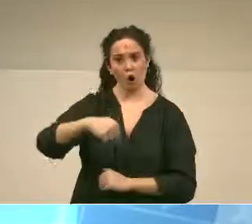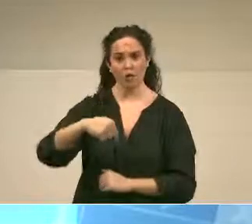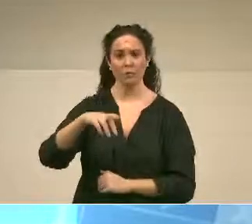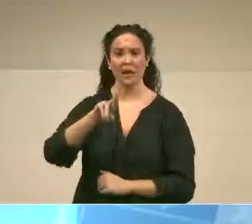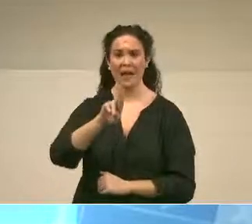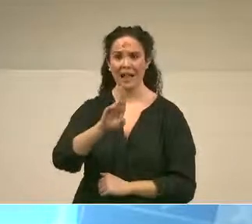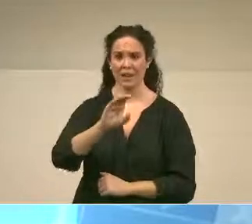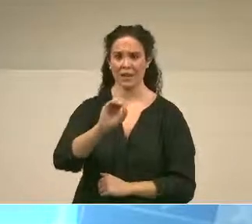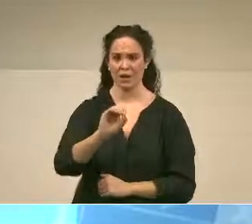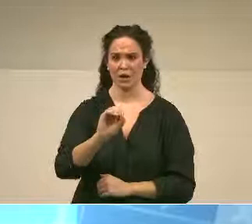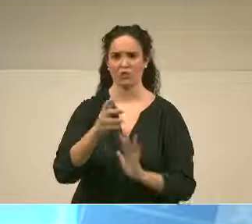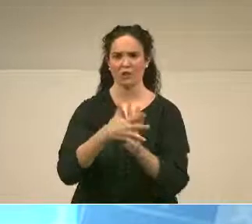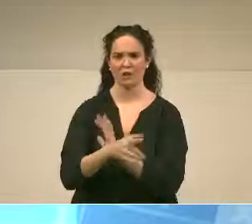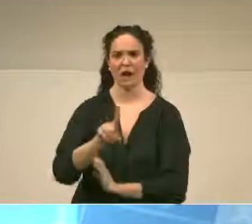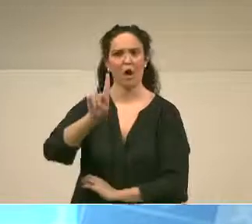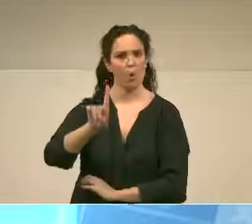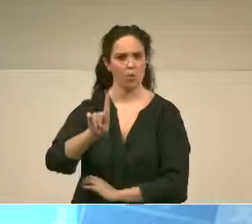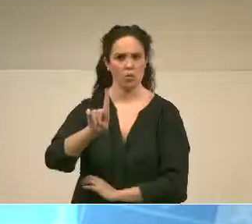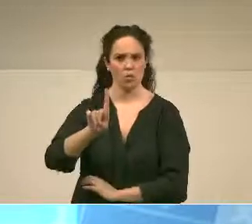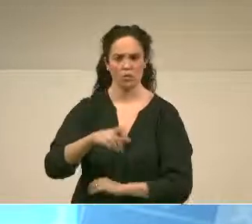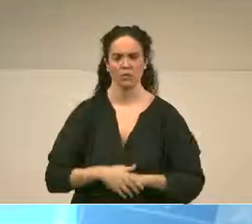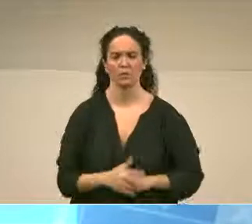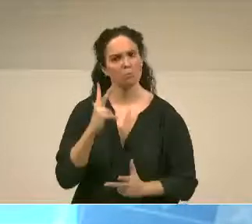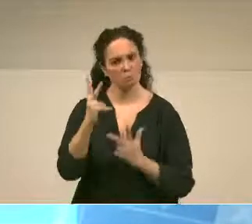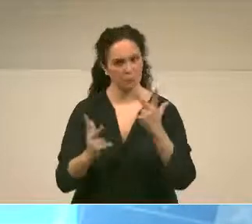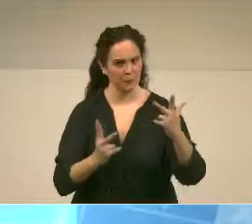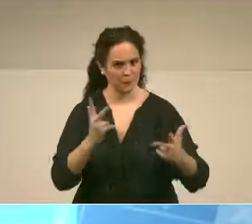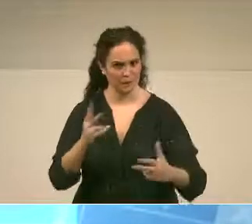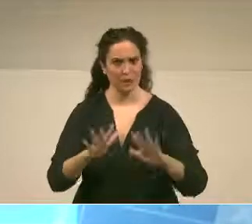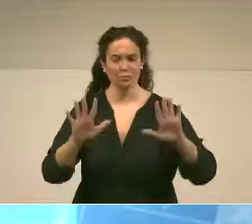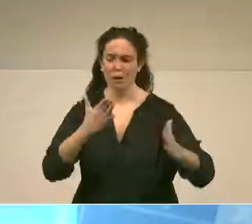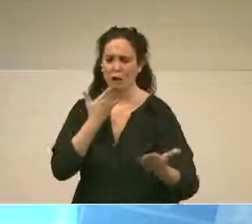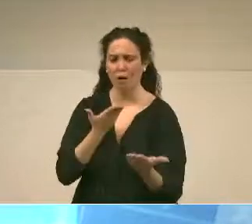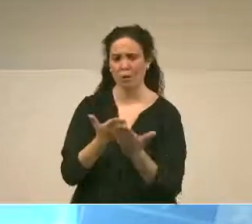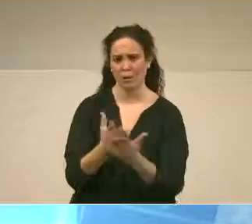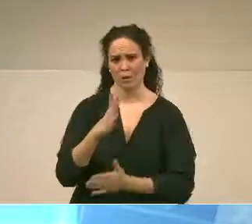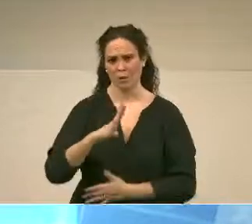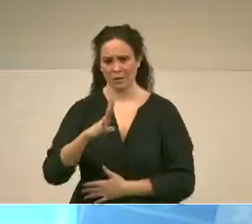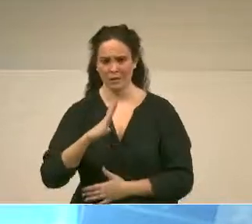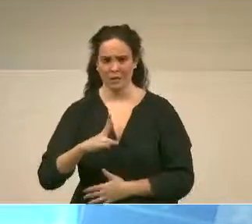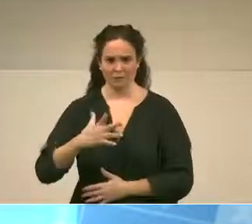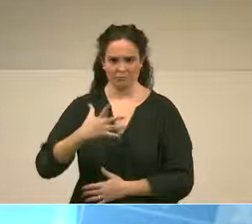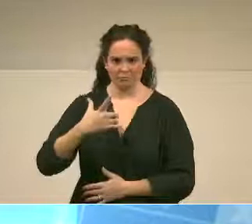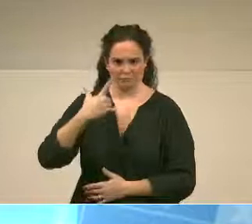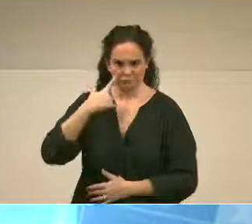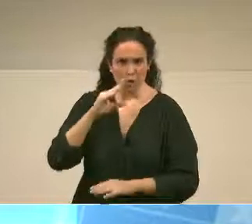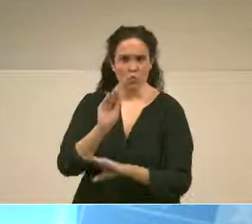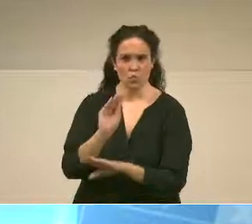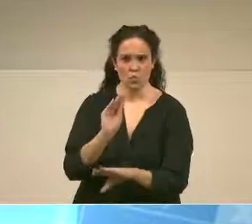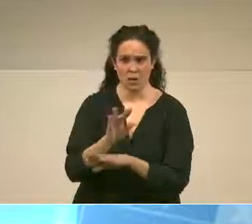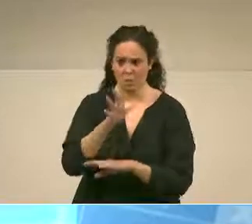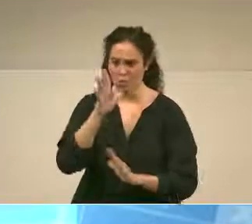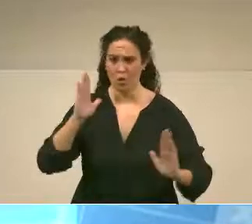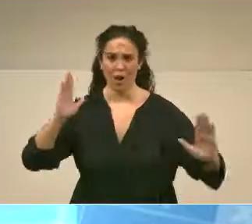es de 1 en Euskadi. Pero les pido prudencia. Es un momento de gran incertidumbre para